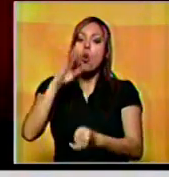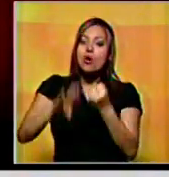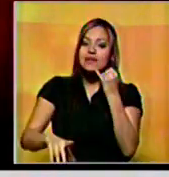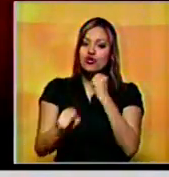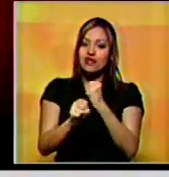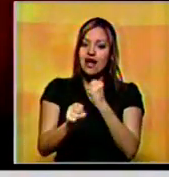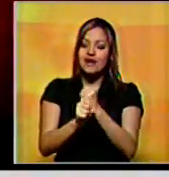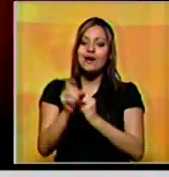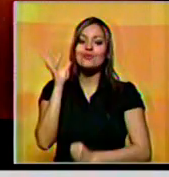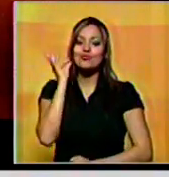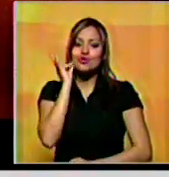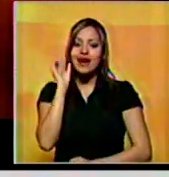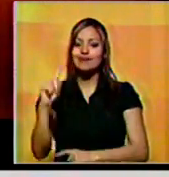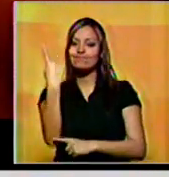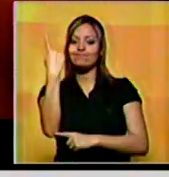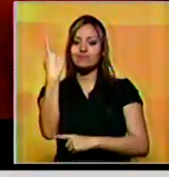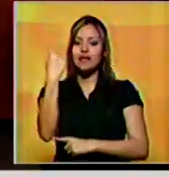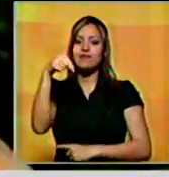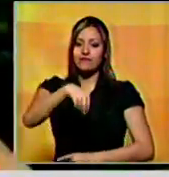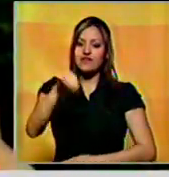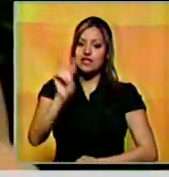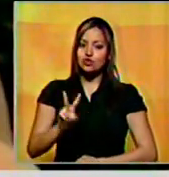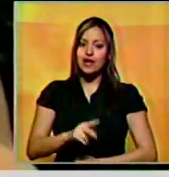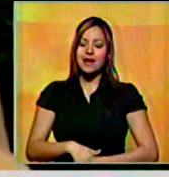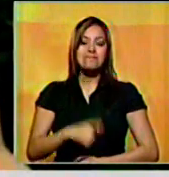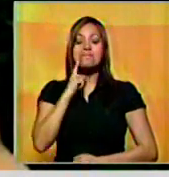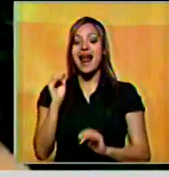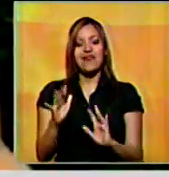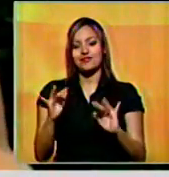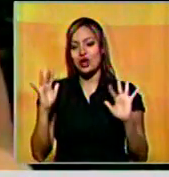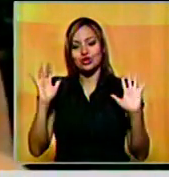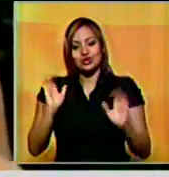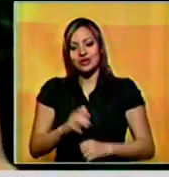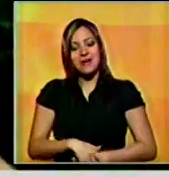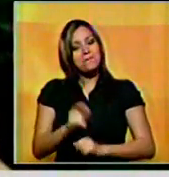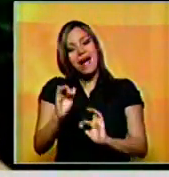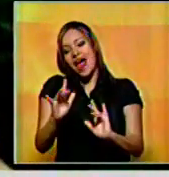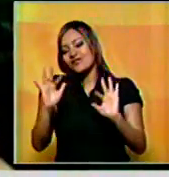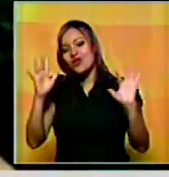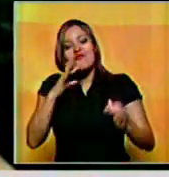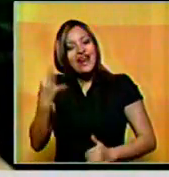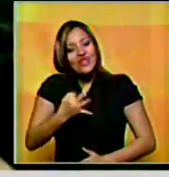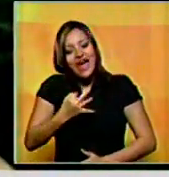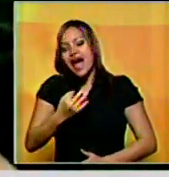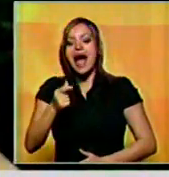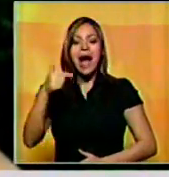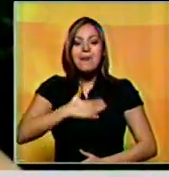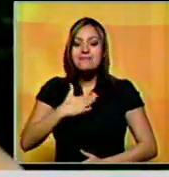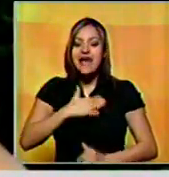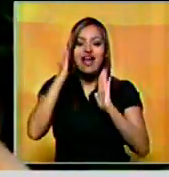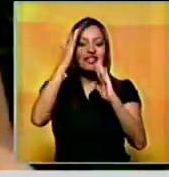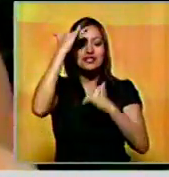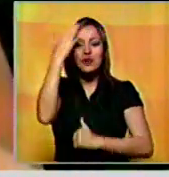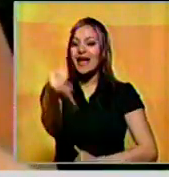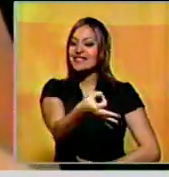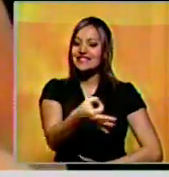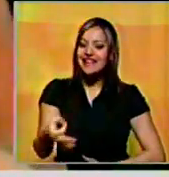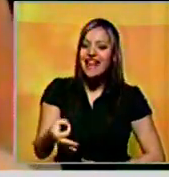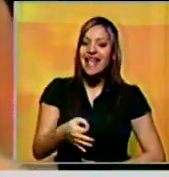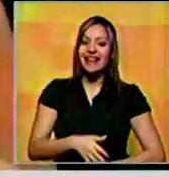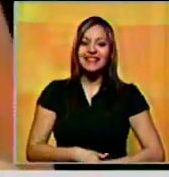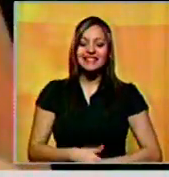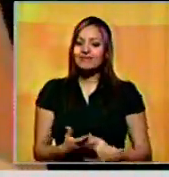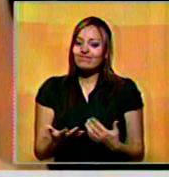trabajo protagónico de Mónica en Venezuela. Maravilloso, maravilloso, de verdad me han tratado excelente